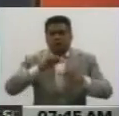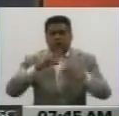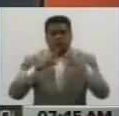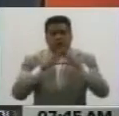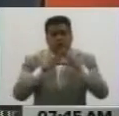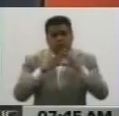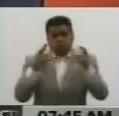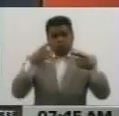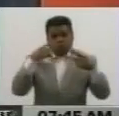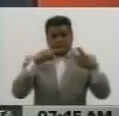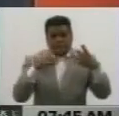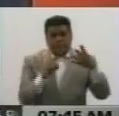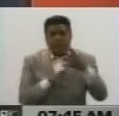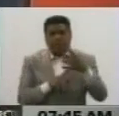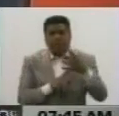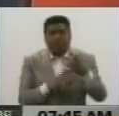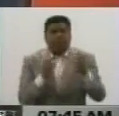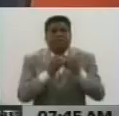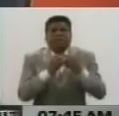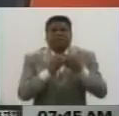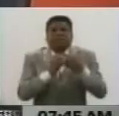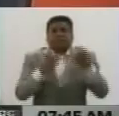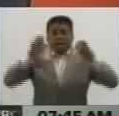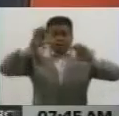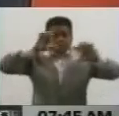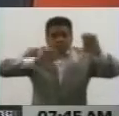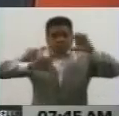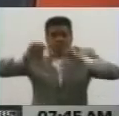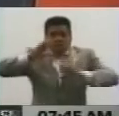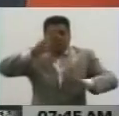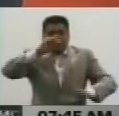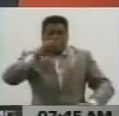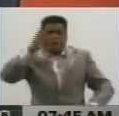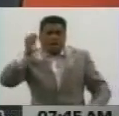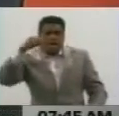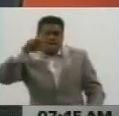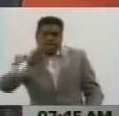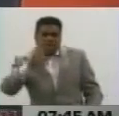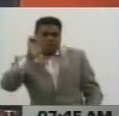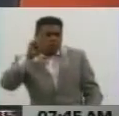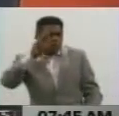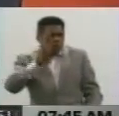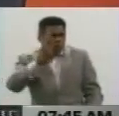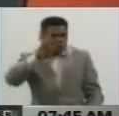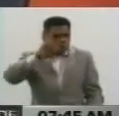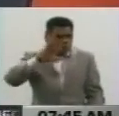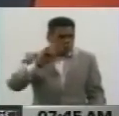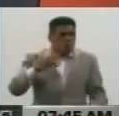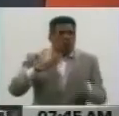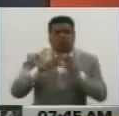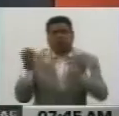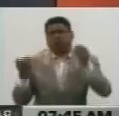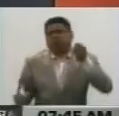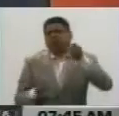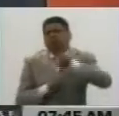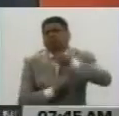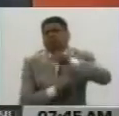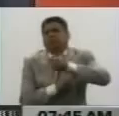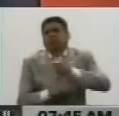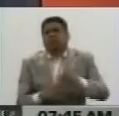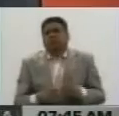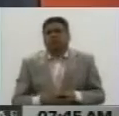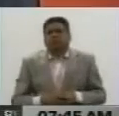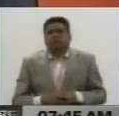sin mercurio definitivamente es una actividad que tiende a ser más sustentable y se desarrolla en un clima